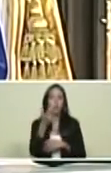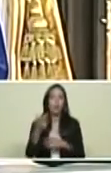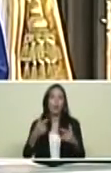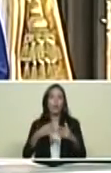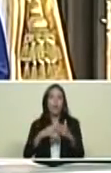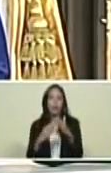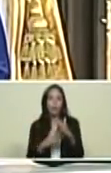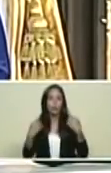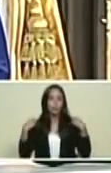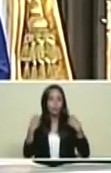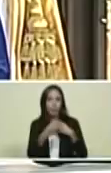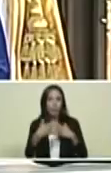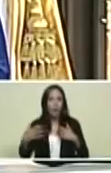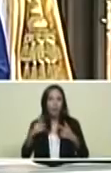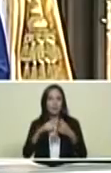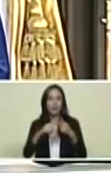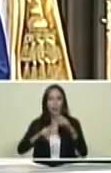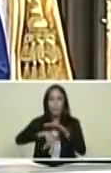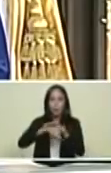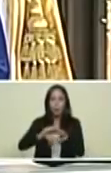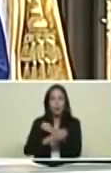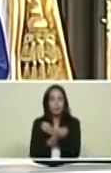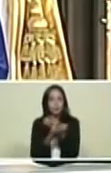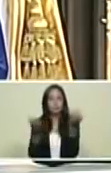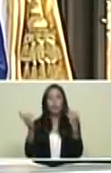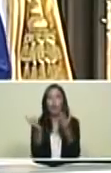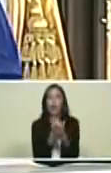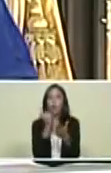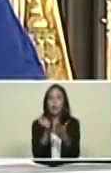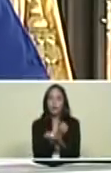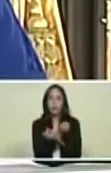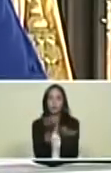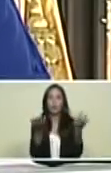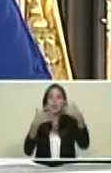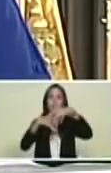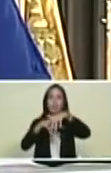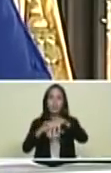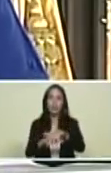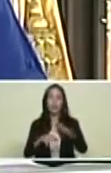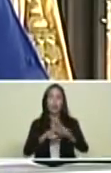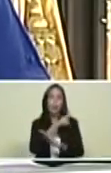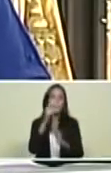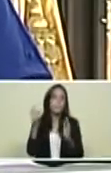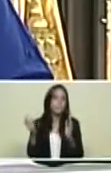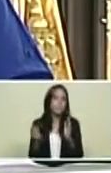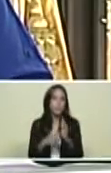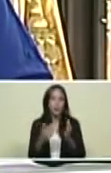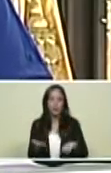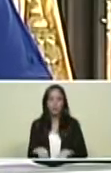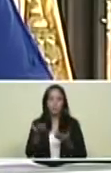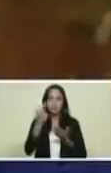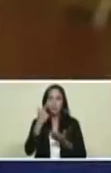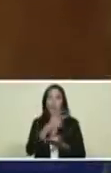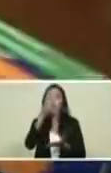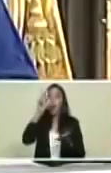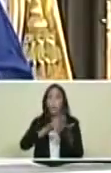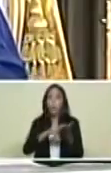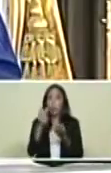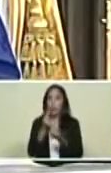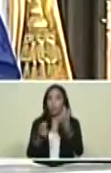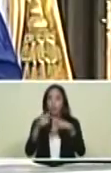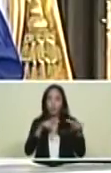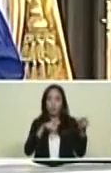y secundaria la colección Bicentenaria íntegra, completa. He aprobado los recursos a